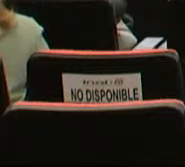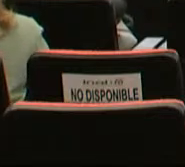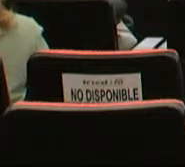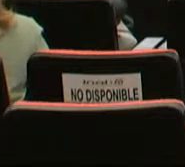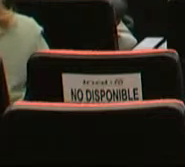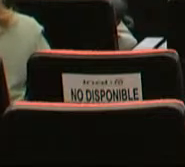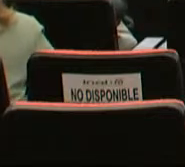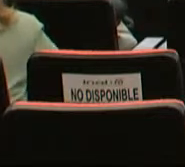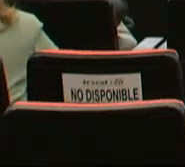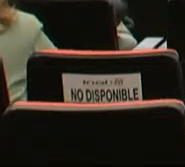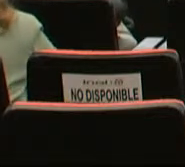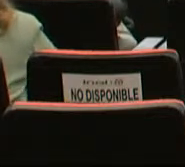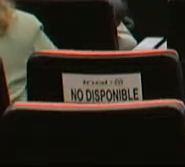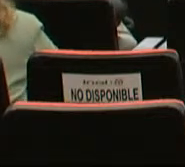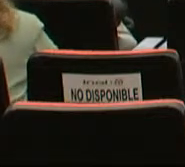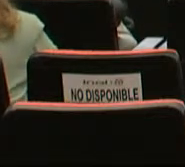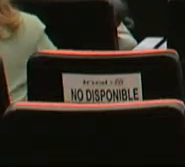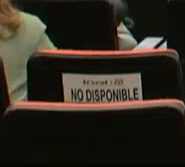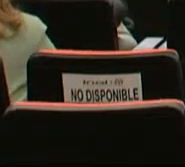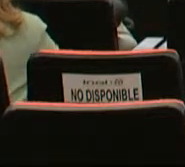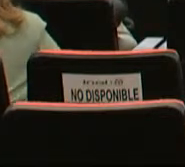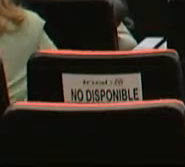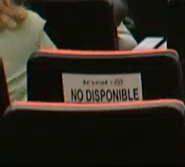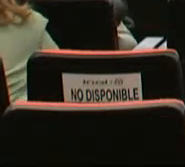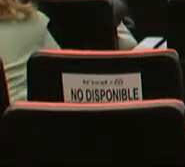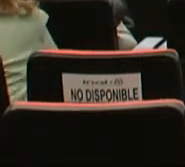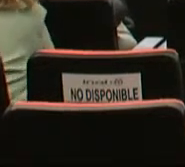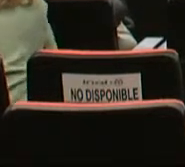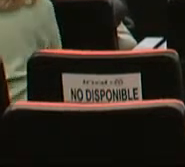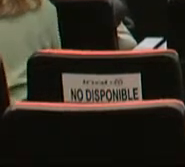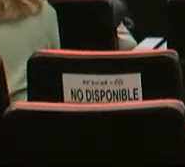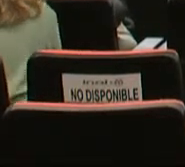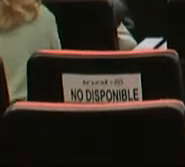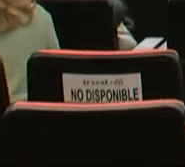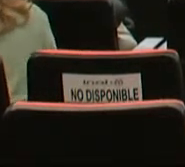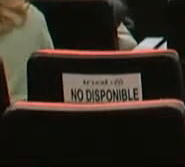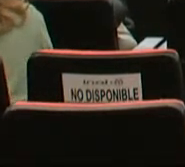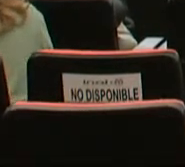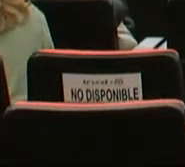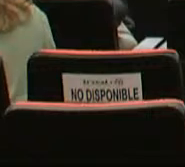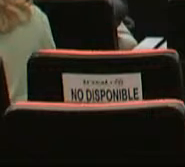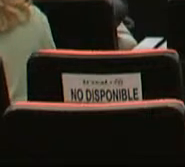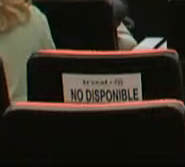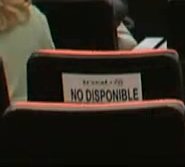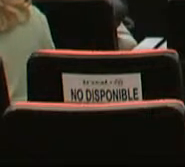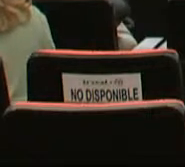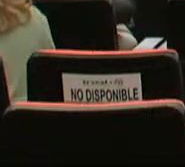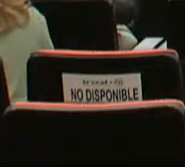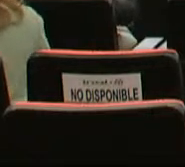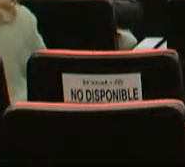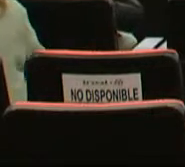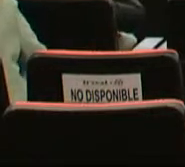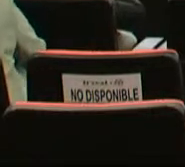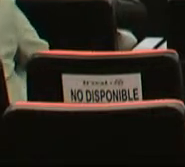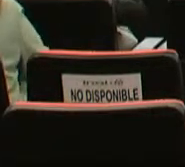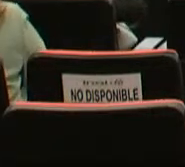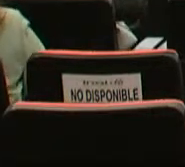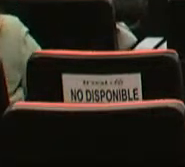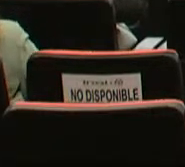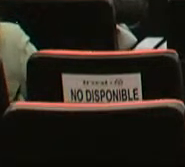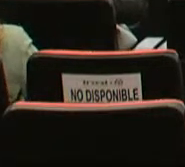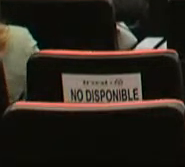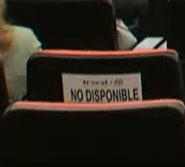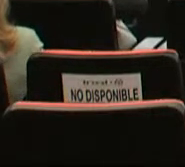realizado por el Instituto Nacional de transparencia acceso a la información y protección de datos personales en